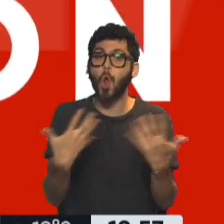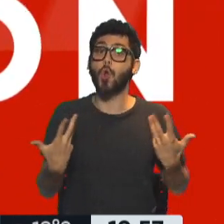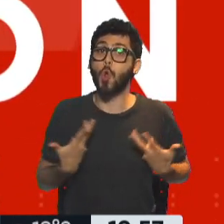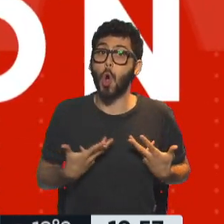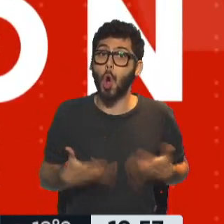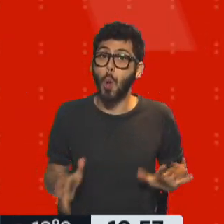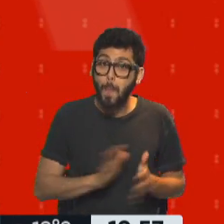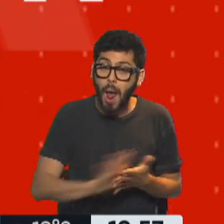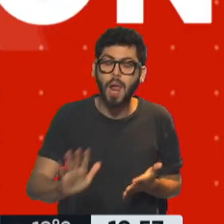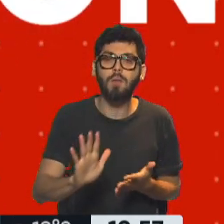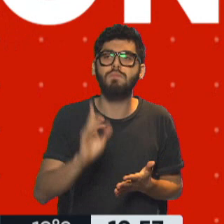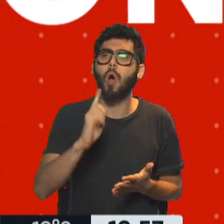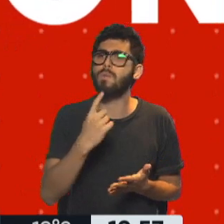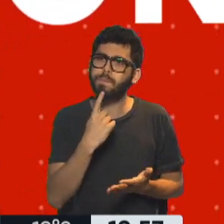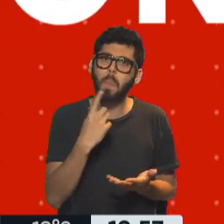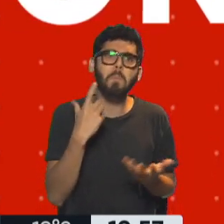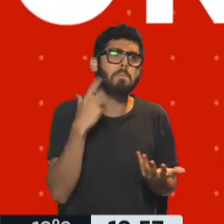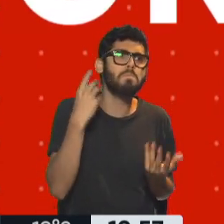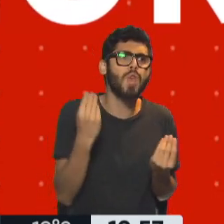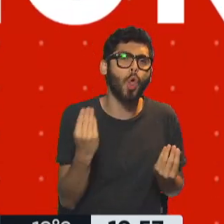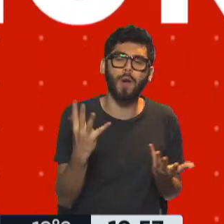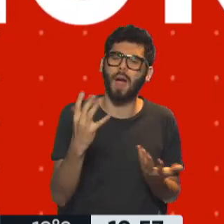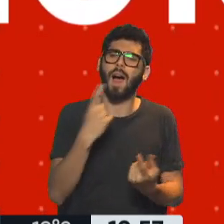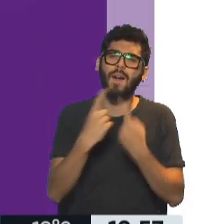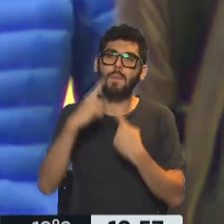y los miedos? Hablamos con una psiquiatra.